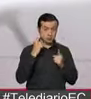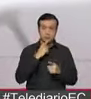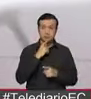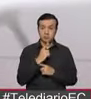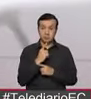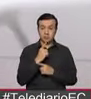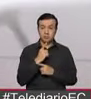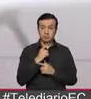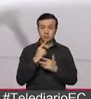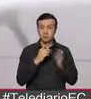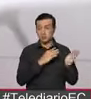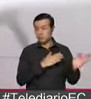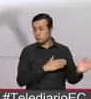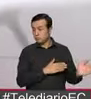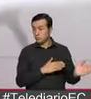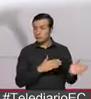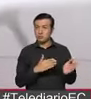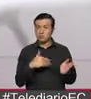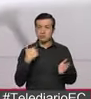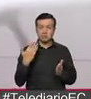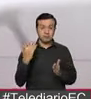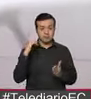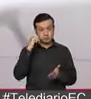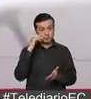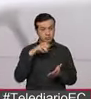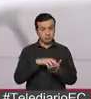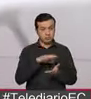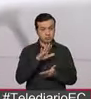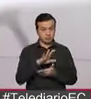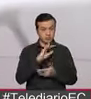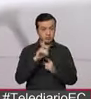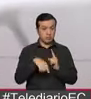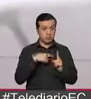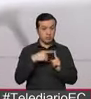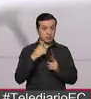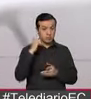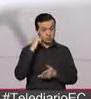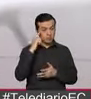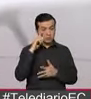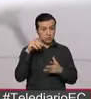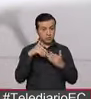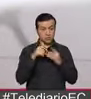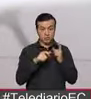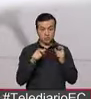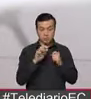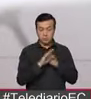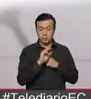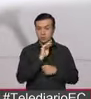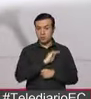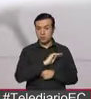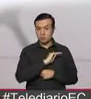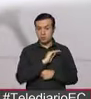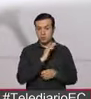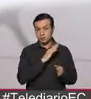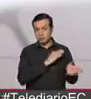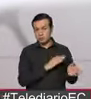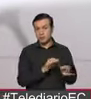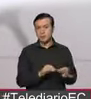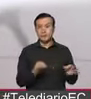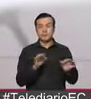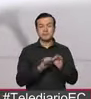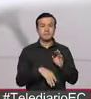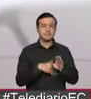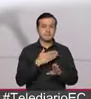insumo de política pública tanto al gobierno central como a los gobiernos desconcentrados a los municipios que son los que tienen que